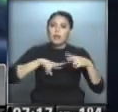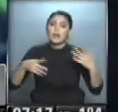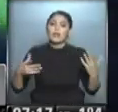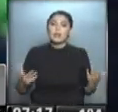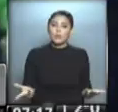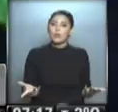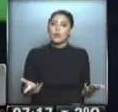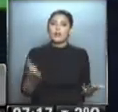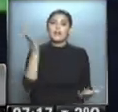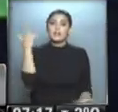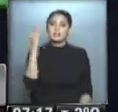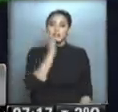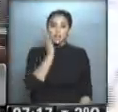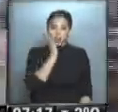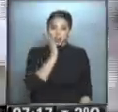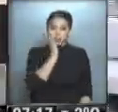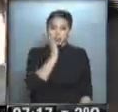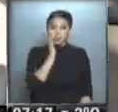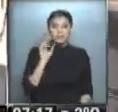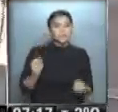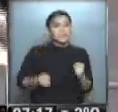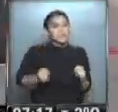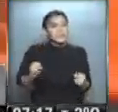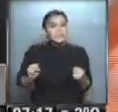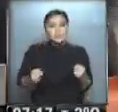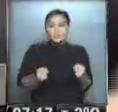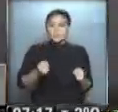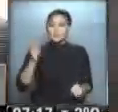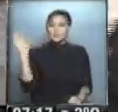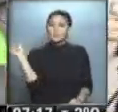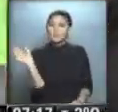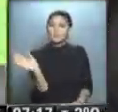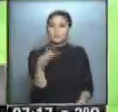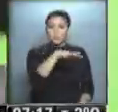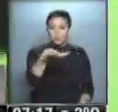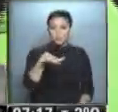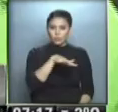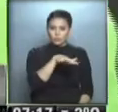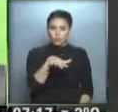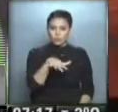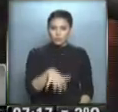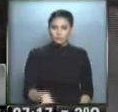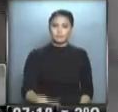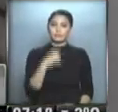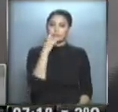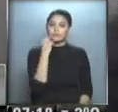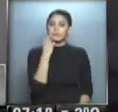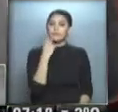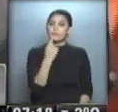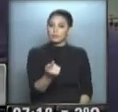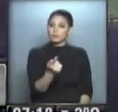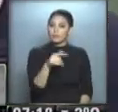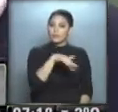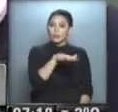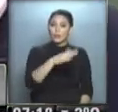embargo, a media tarde, una gran tensión comenzó a vivirse en la zona de la explosión. Puntualmente en la zona